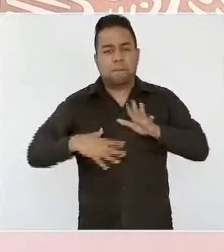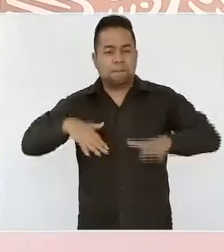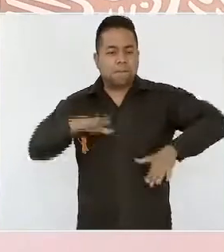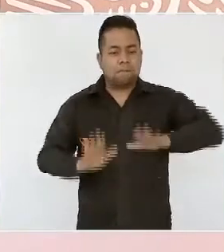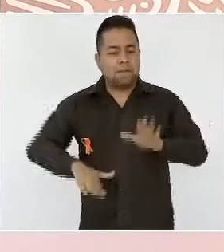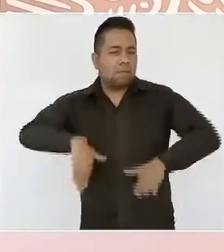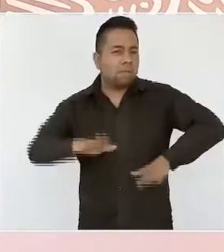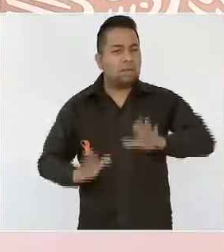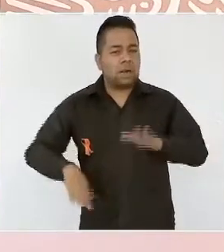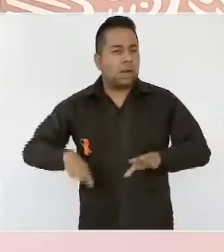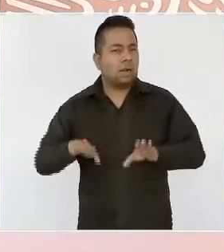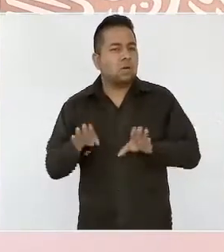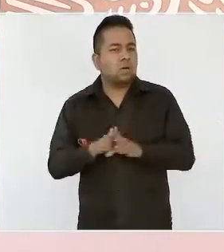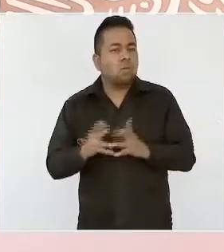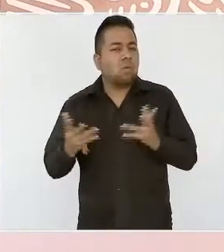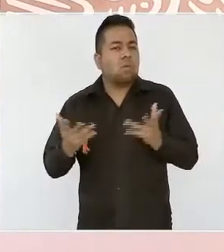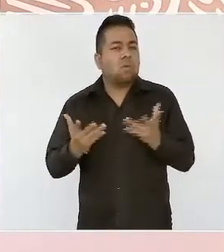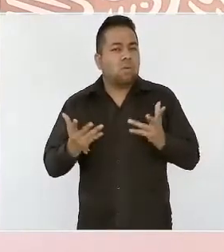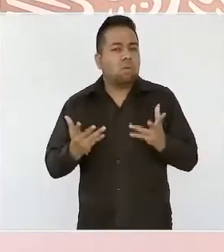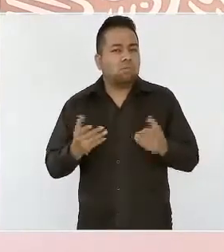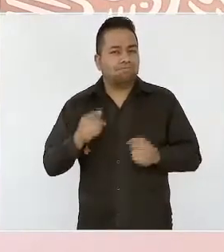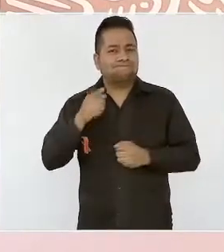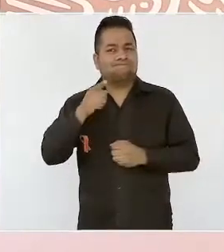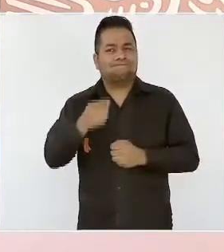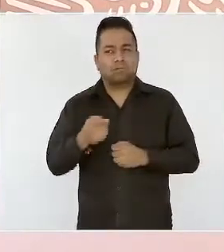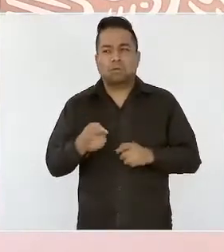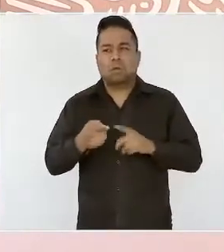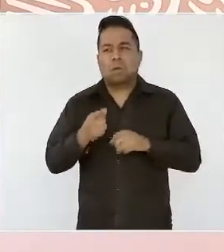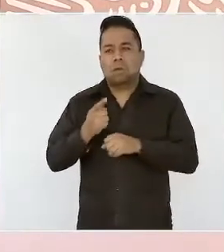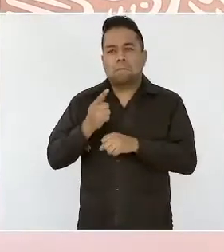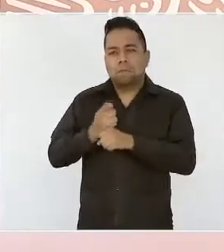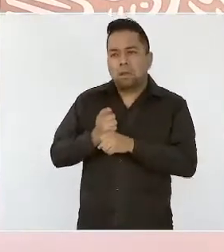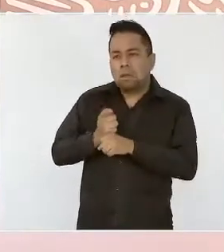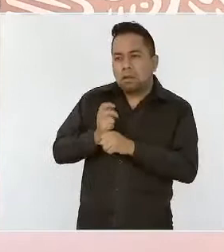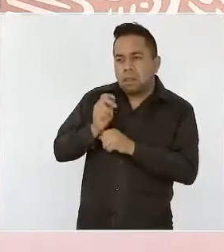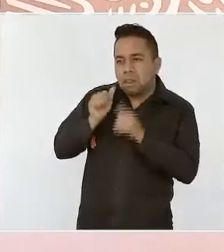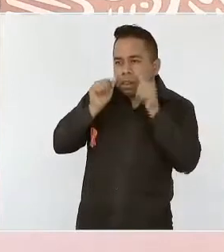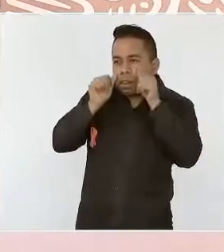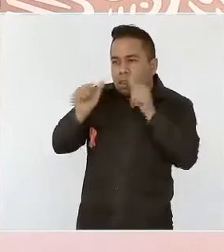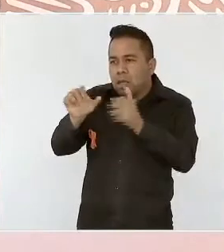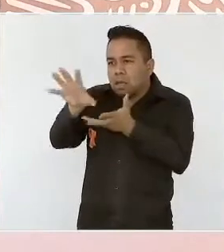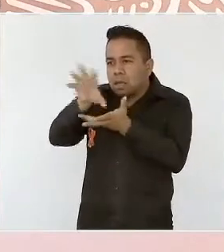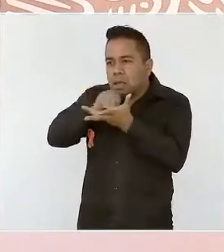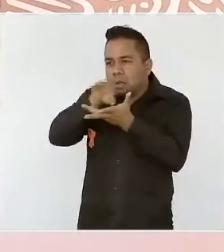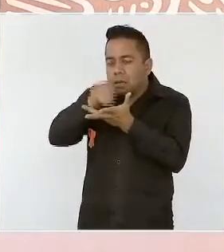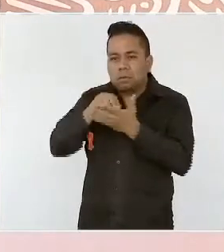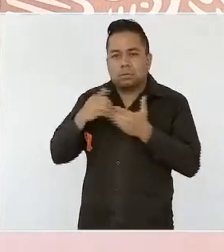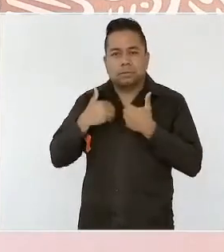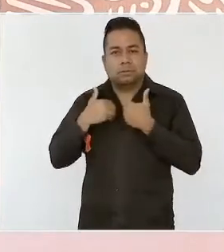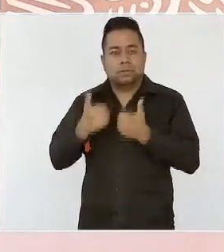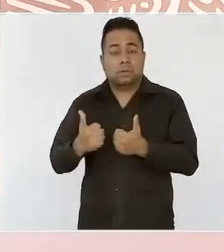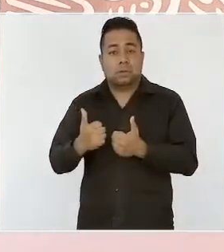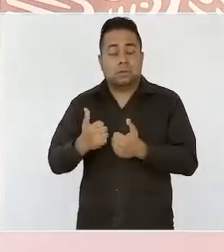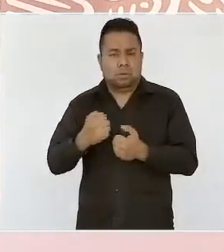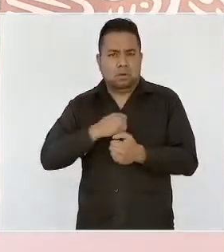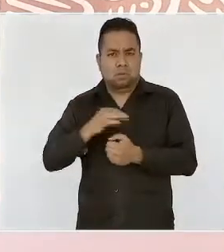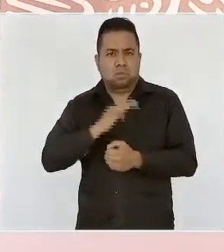y todo lo hacemos a partir de estar imitando. Y podría seguir yo una lista muy larga de